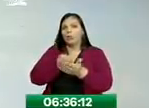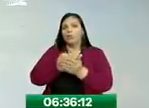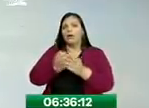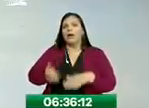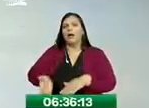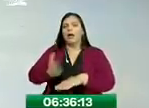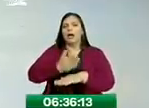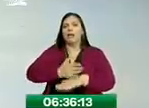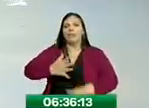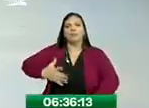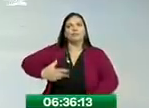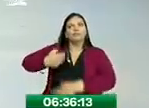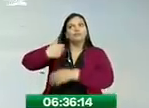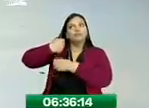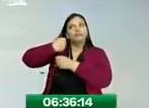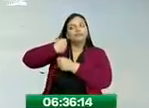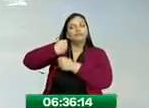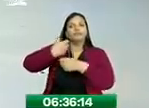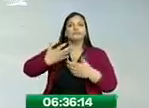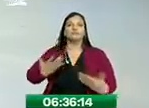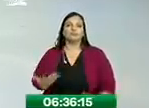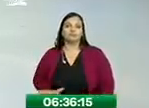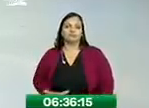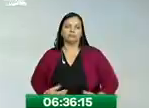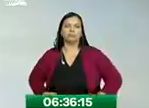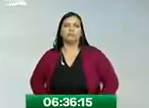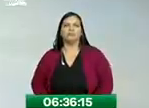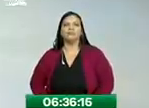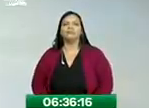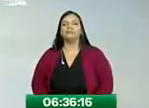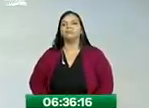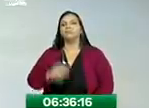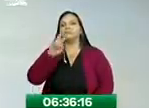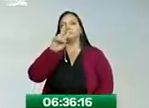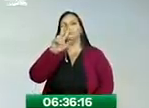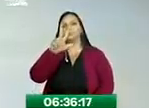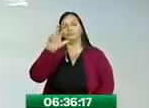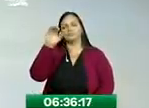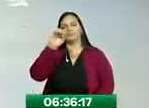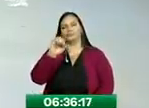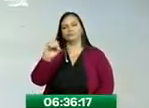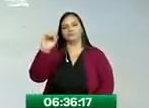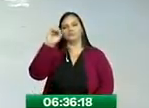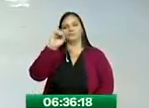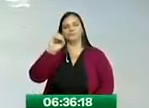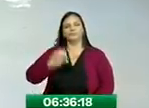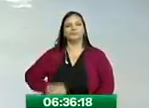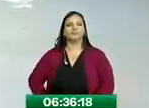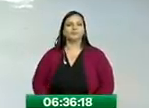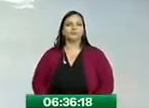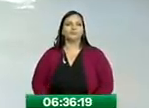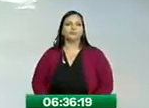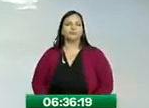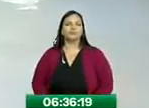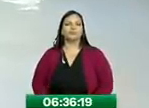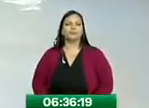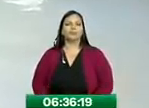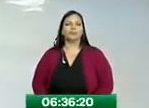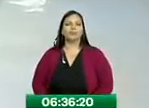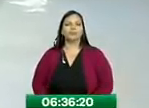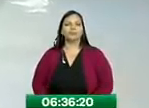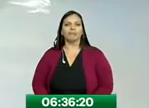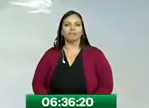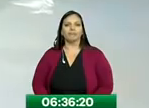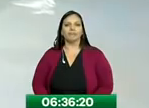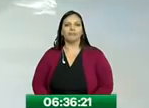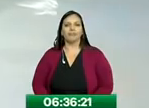primera necesidad, pues ahí está el clima, 23 grados centígrados y llovizna. O si pueden hacer algo en casita también, si quieren